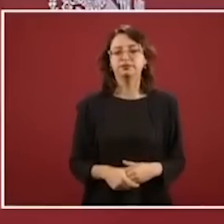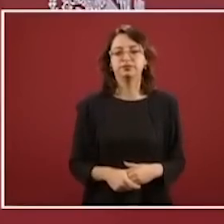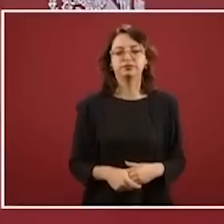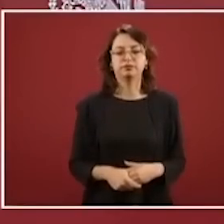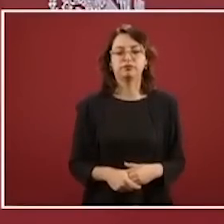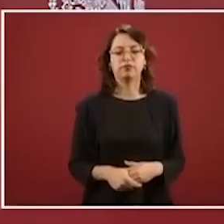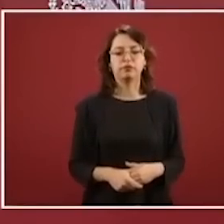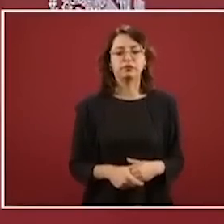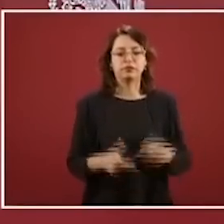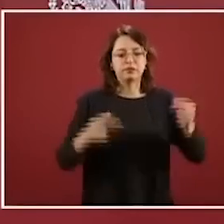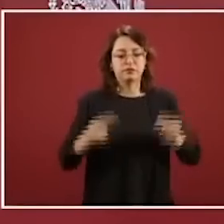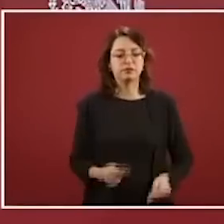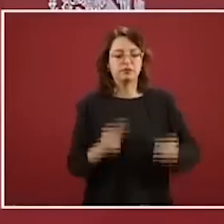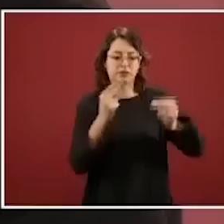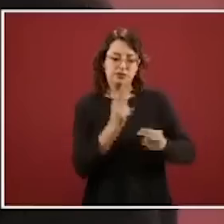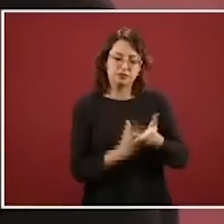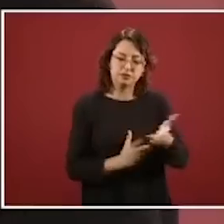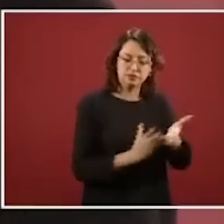Nacional y Acceso a Mercados,